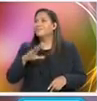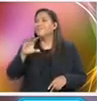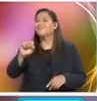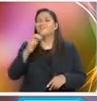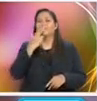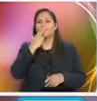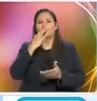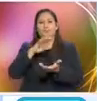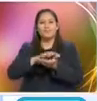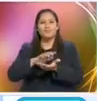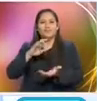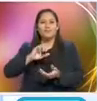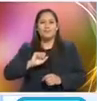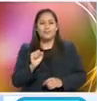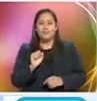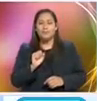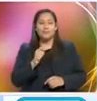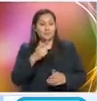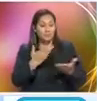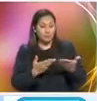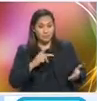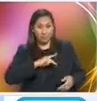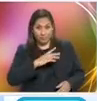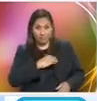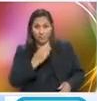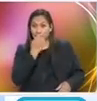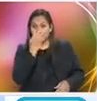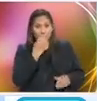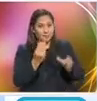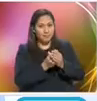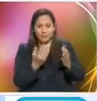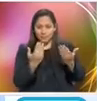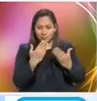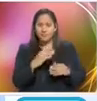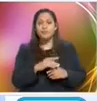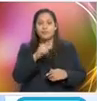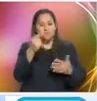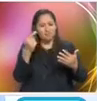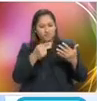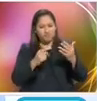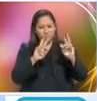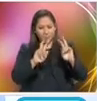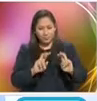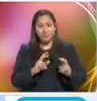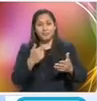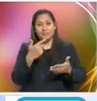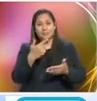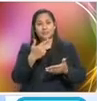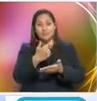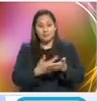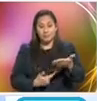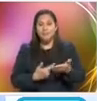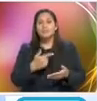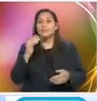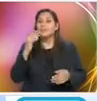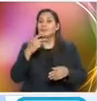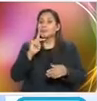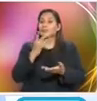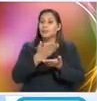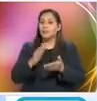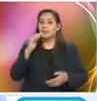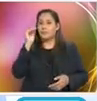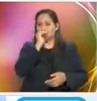qué hacer con los chiquitos ahora que no tienen clases. Y ustedes tienen una oferta enorme, pero además gratuita. Cuéntenos un poquito de